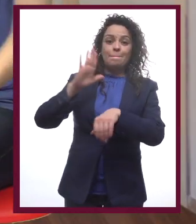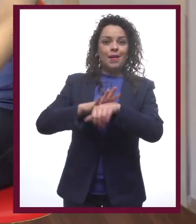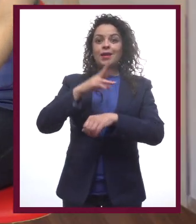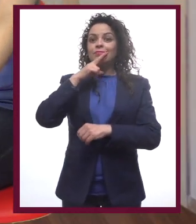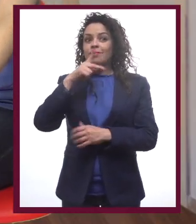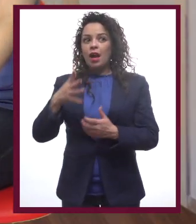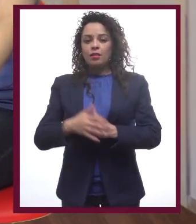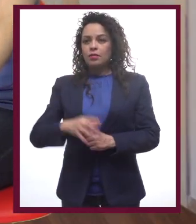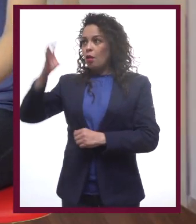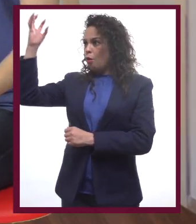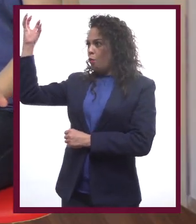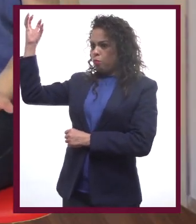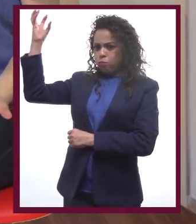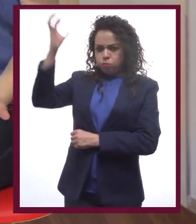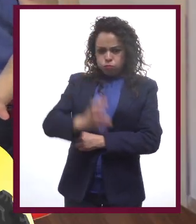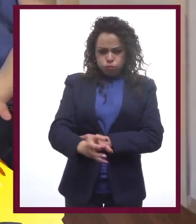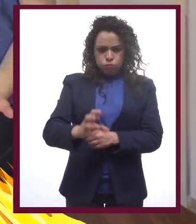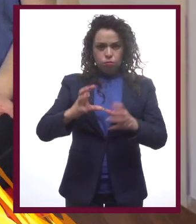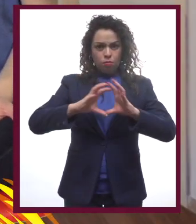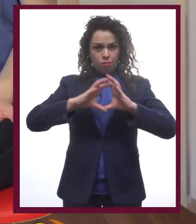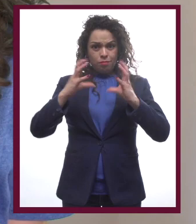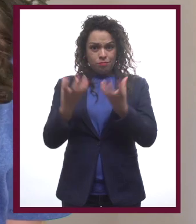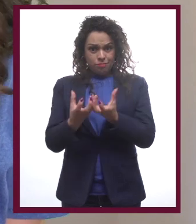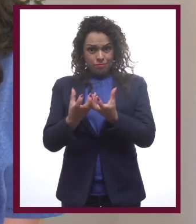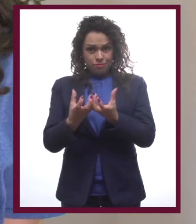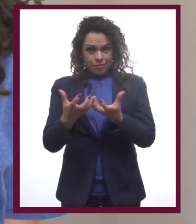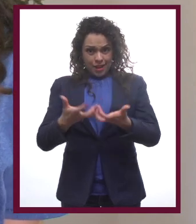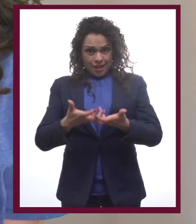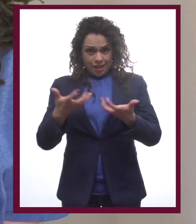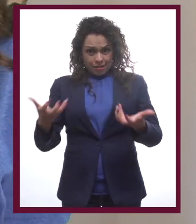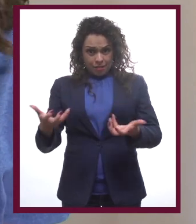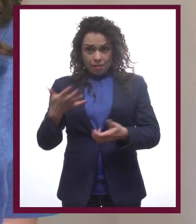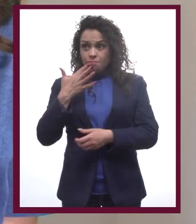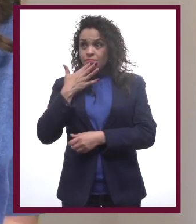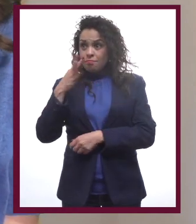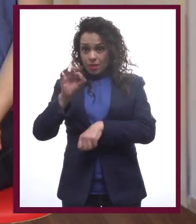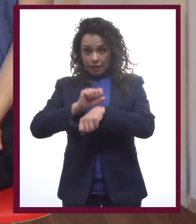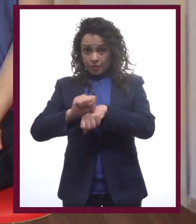Un meteorito se iba a estrellar con la Tierra. No es cualquier cosa.